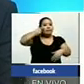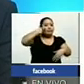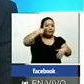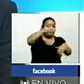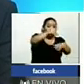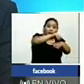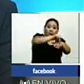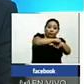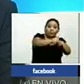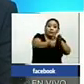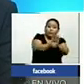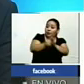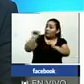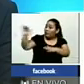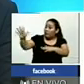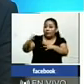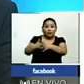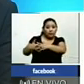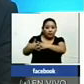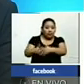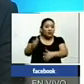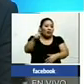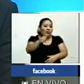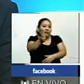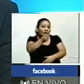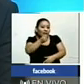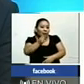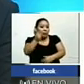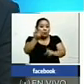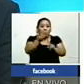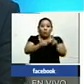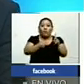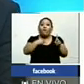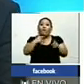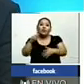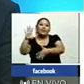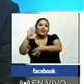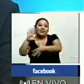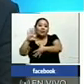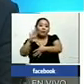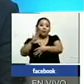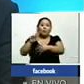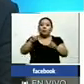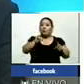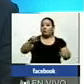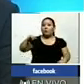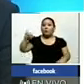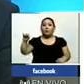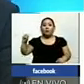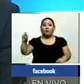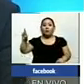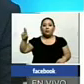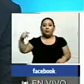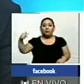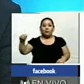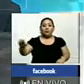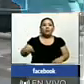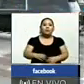del Congreso en los Estados Unidos. Sobre esto nos informa el periodista de La Voz de América, Jorge Agobián. Jorge, te escuchamos.